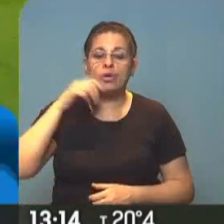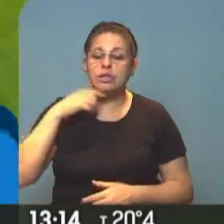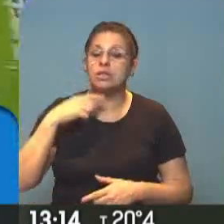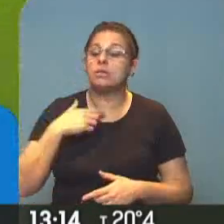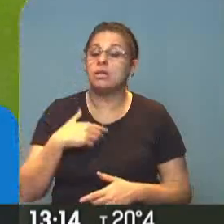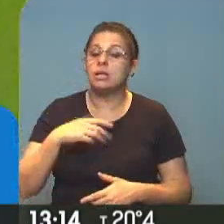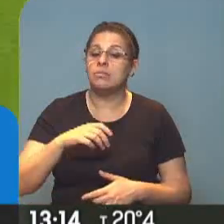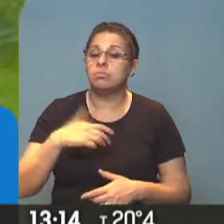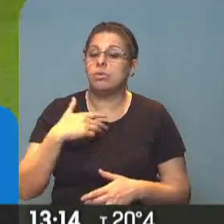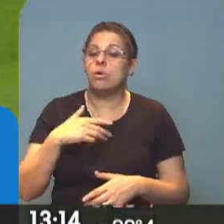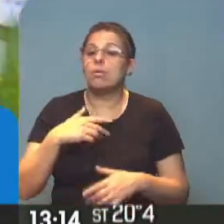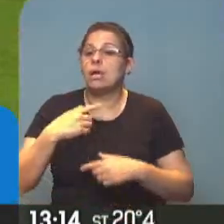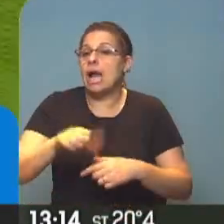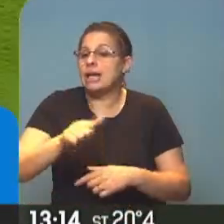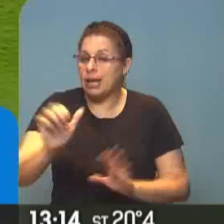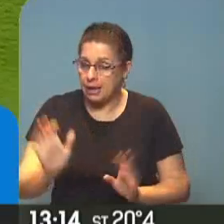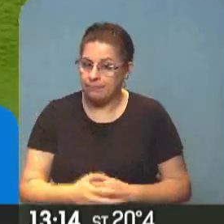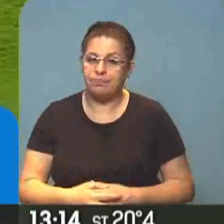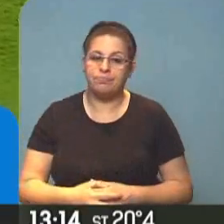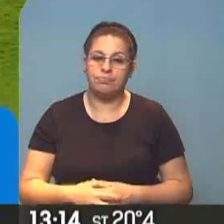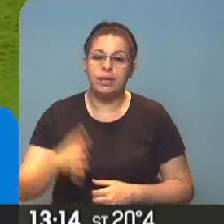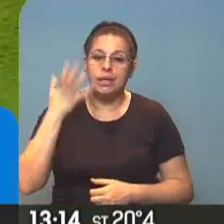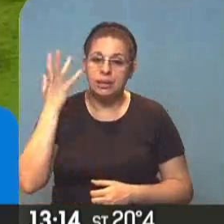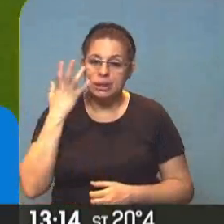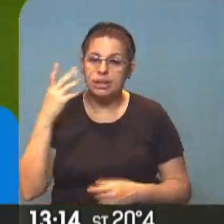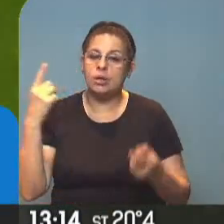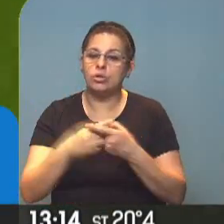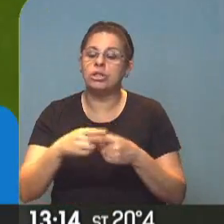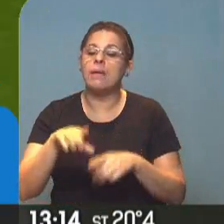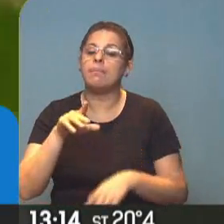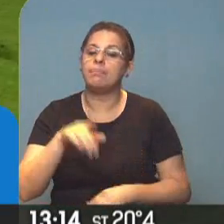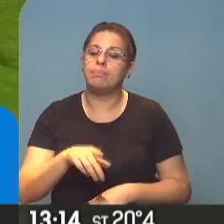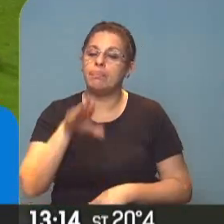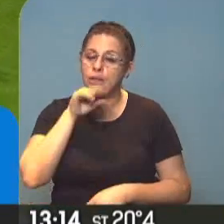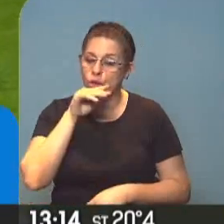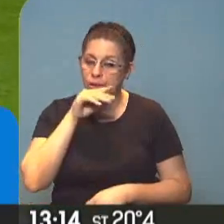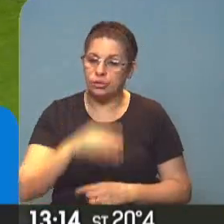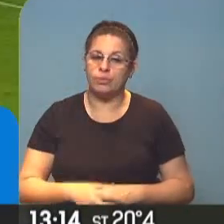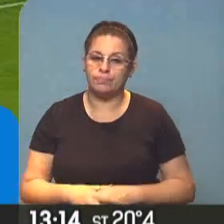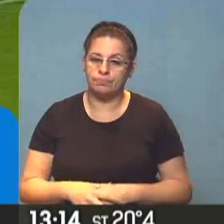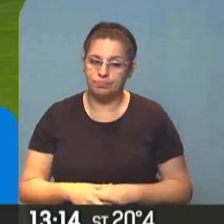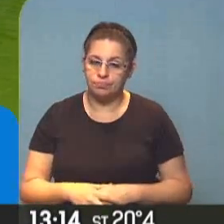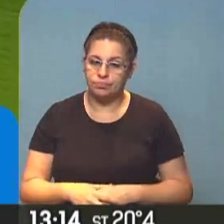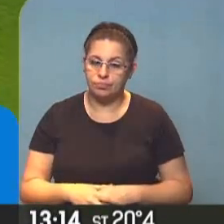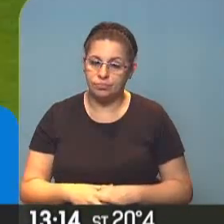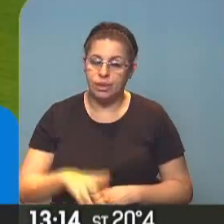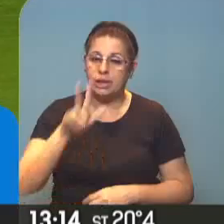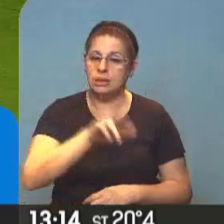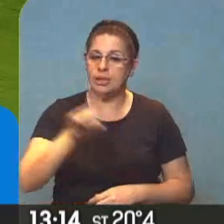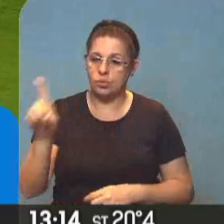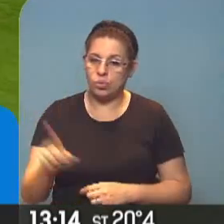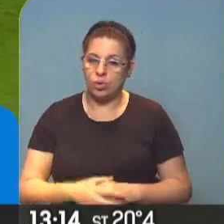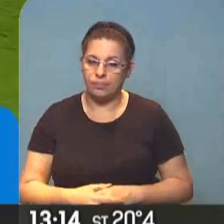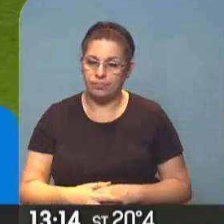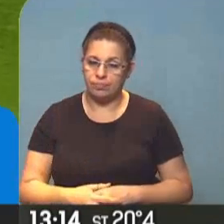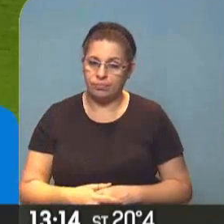Mal presente para Tigre y Argentinos. El matador de Caruso Lombardi cayó en victoria ante Patronato por 3-1 y